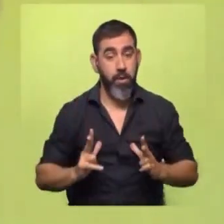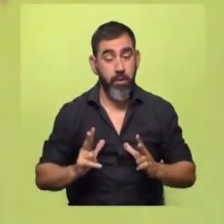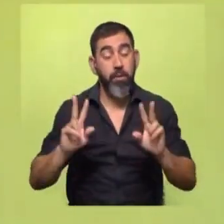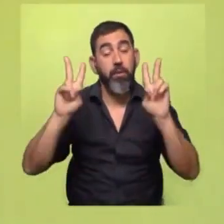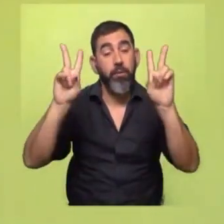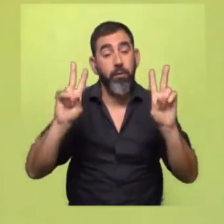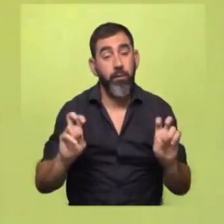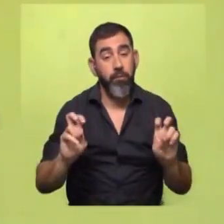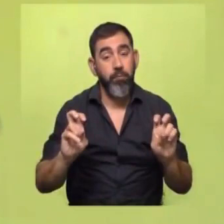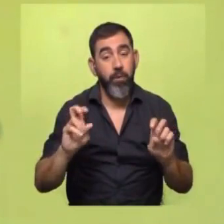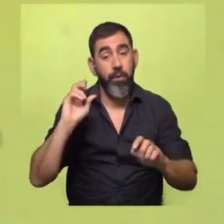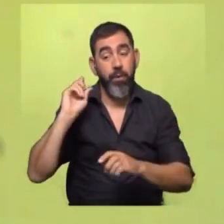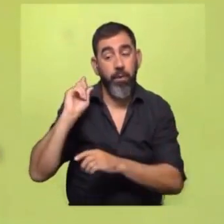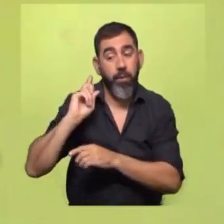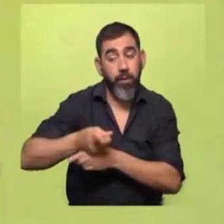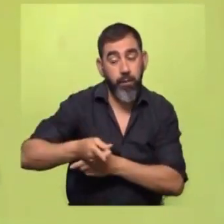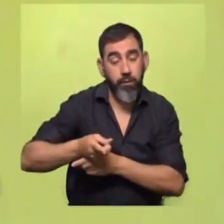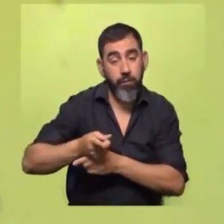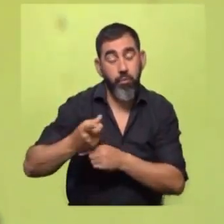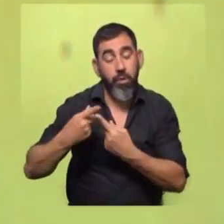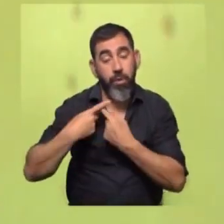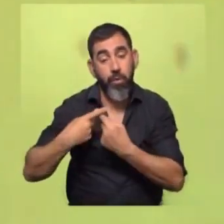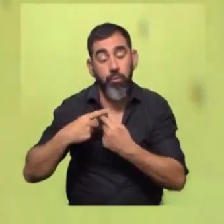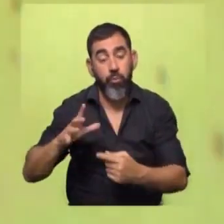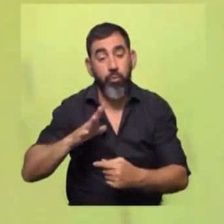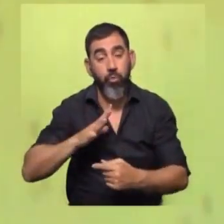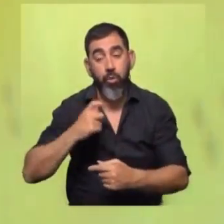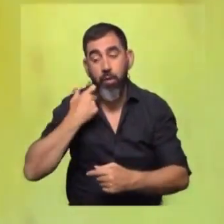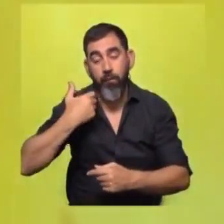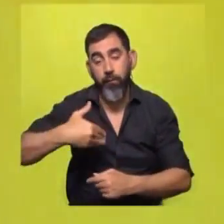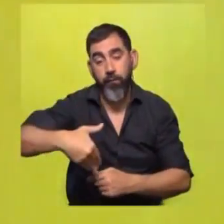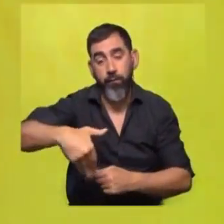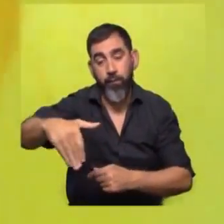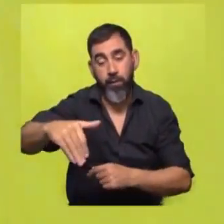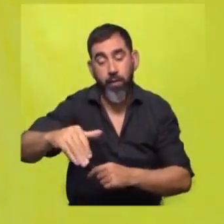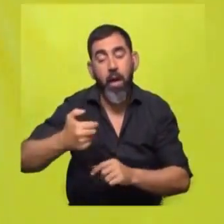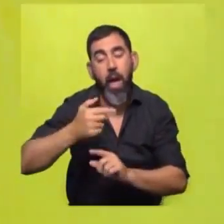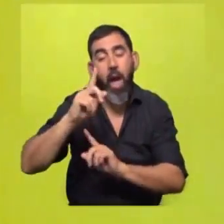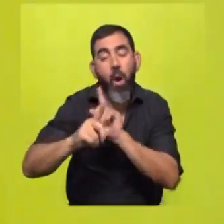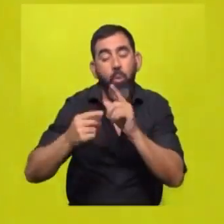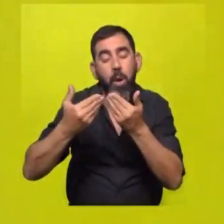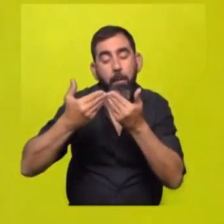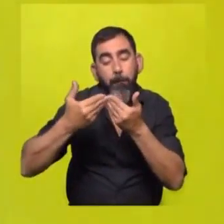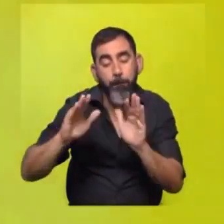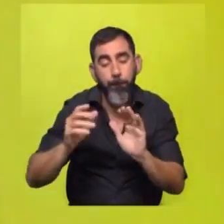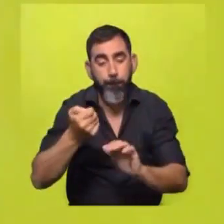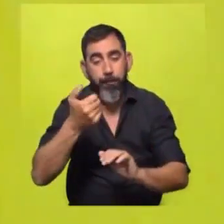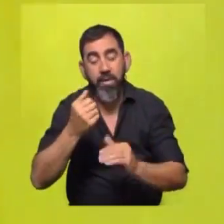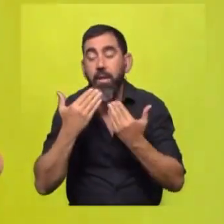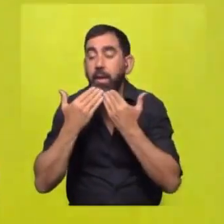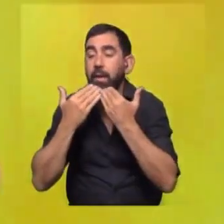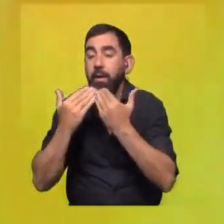que tienen que ver con decisiones, con miradas, con discusiones que todavía tenemos que dar, en algunos casos apenas las estamos comenzando. Le